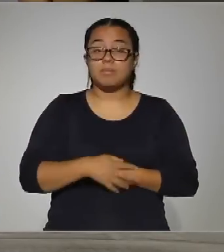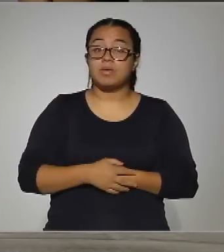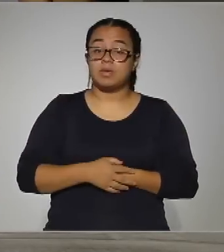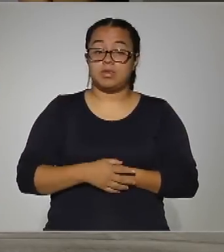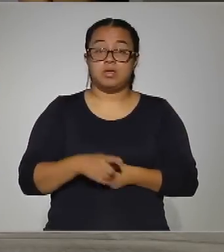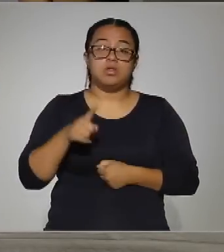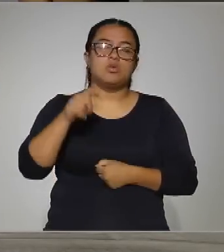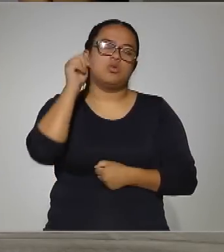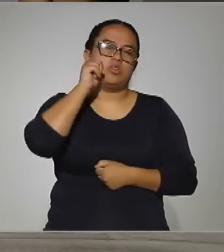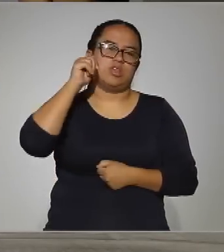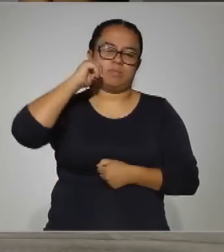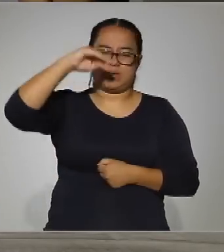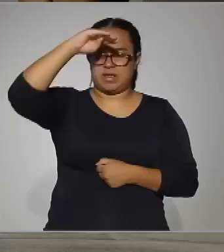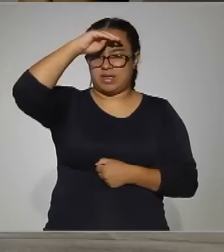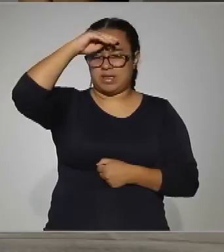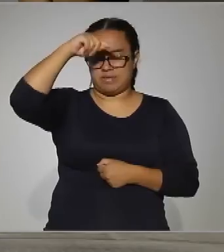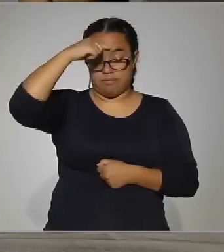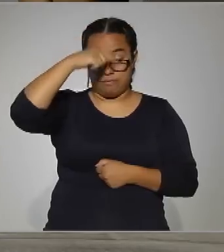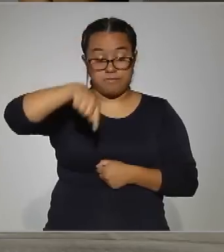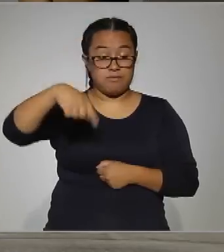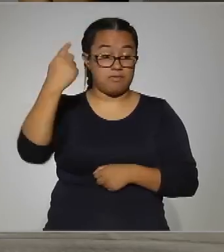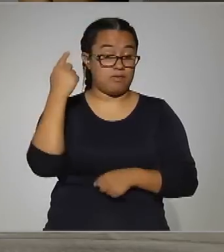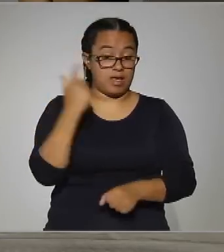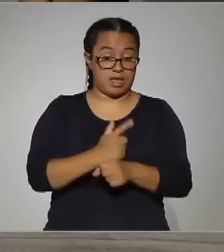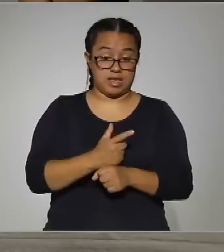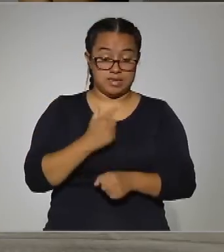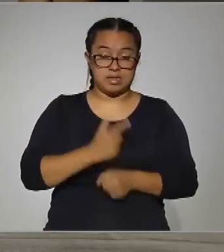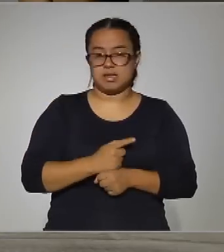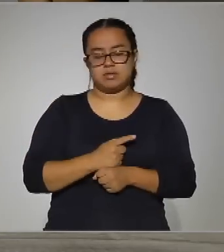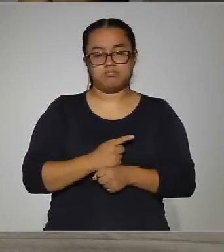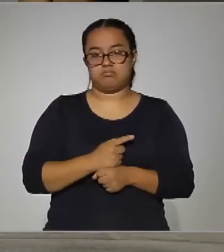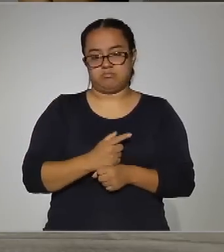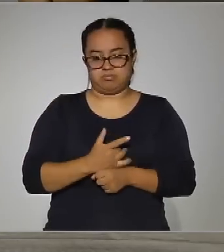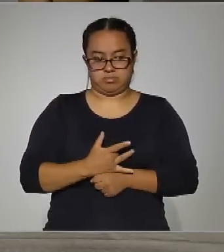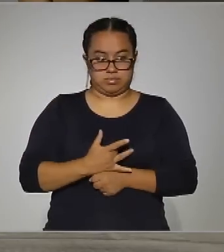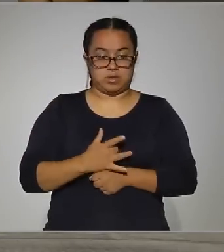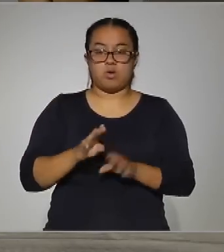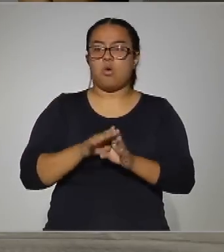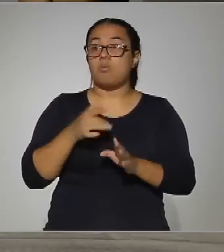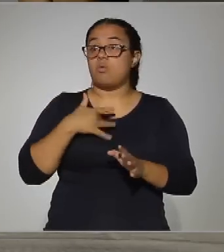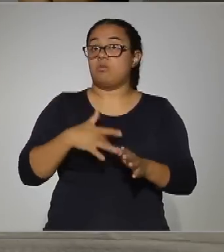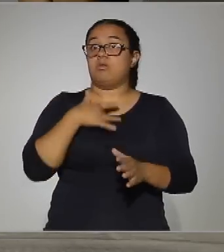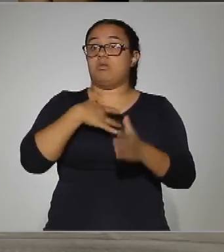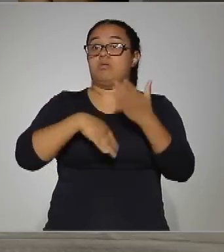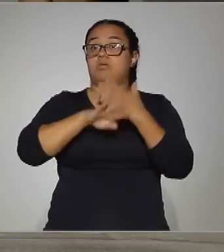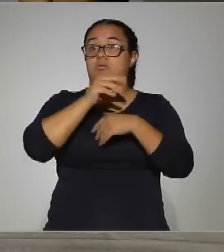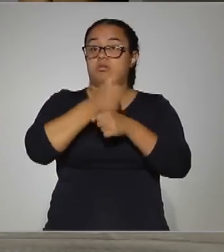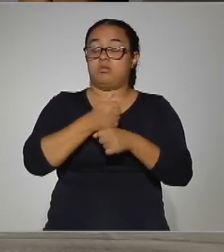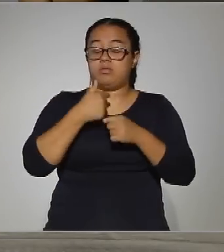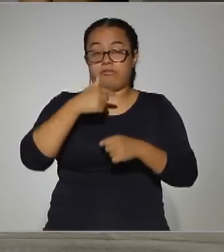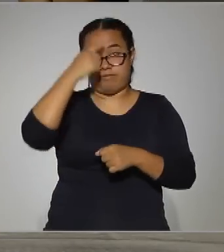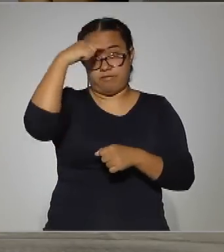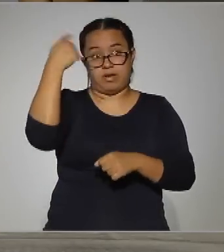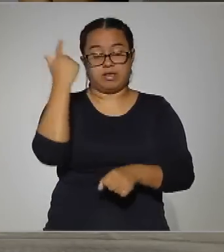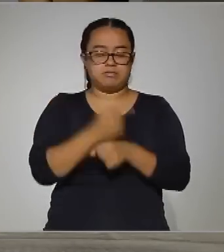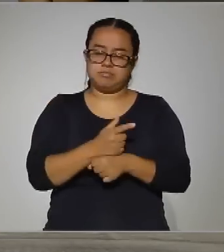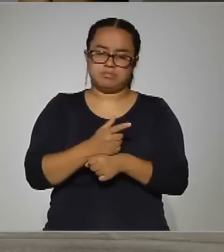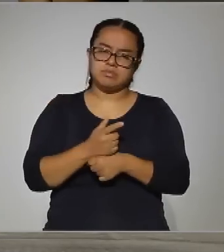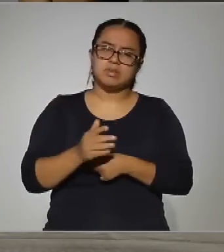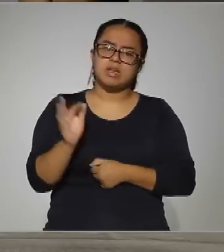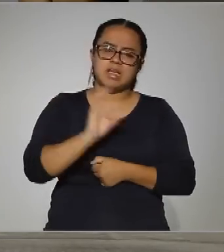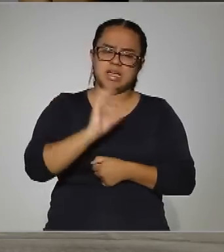es fácil detectar, ¿no? Que hubo un impacto, sino esta cuestión de puede haber